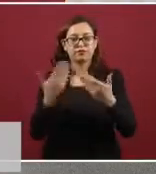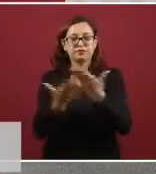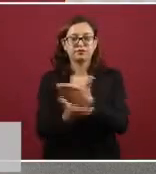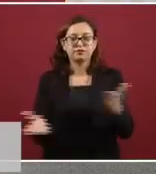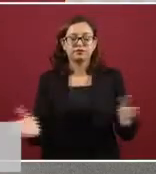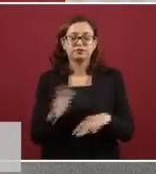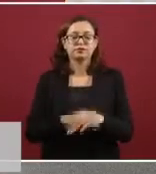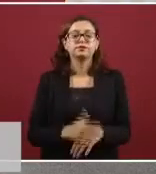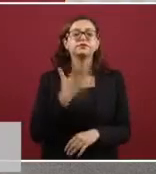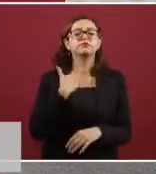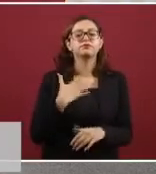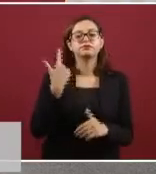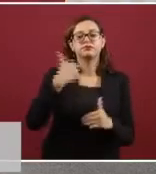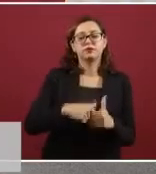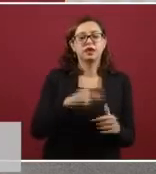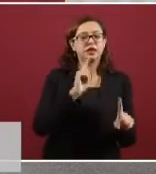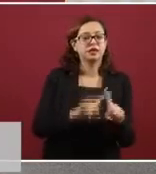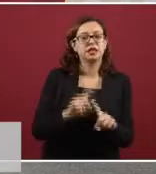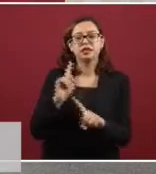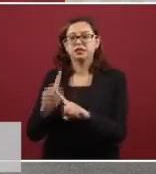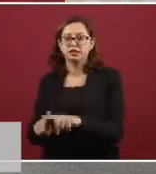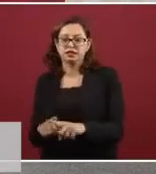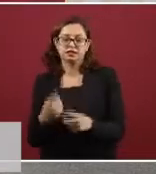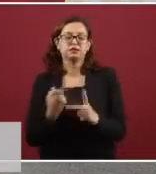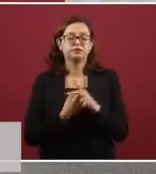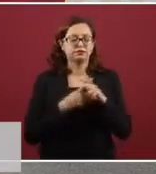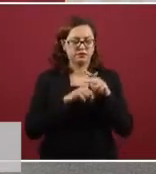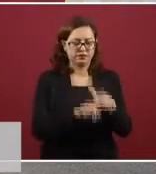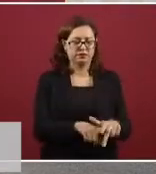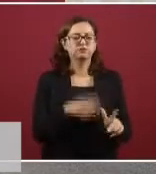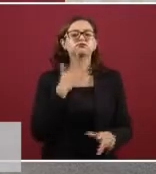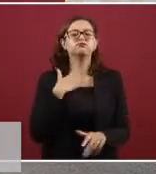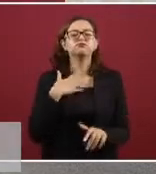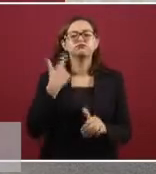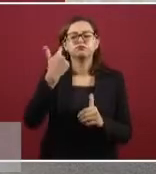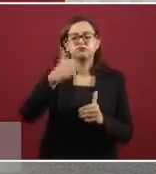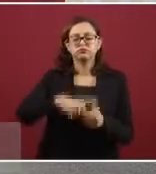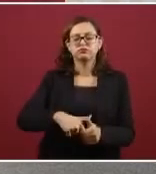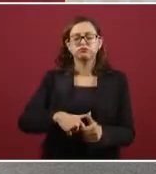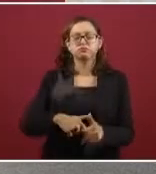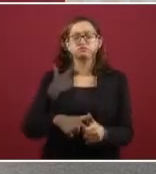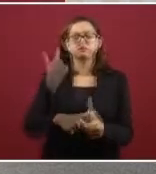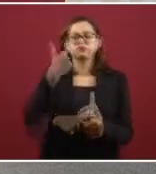No hay subejercicios ya que el presupuesto no se ejerce de manera homogénea durante el año.